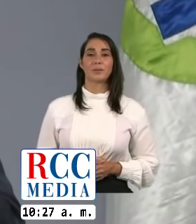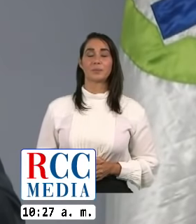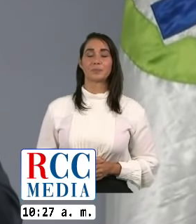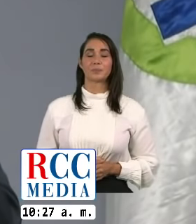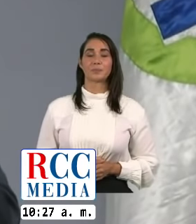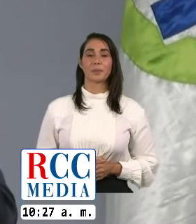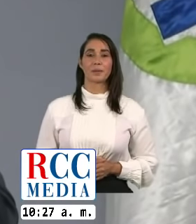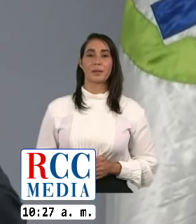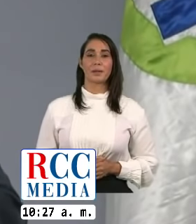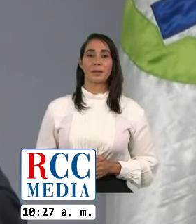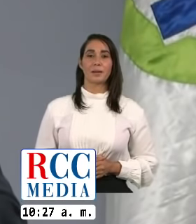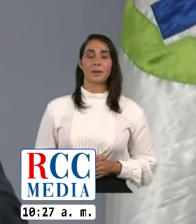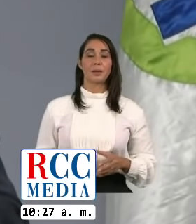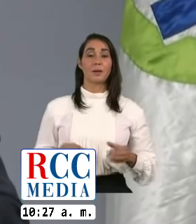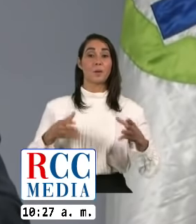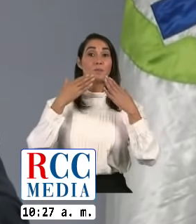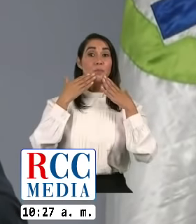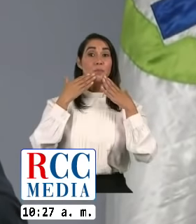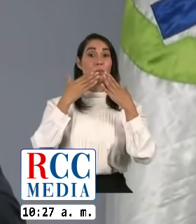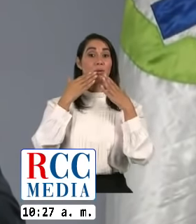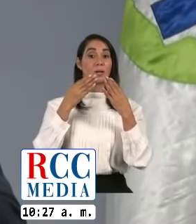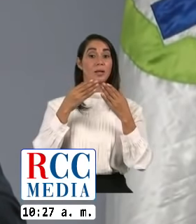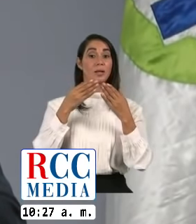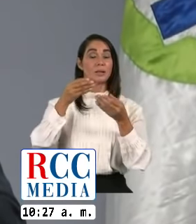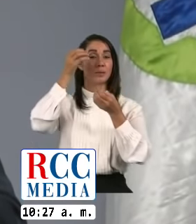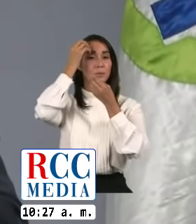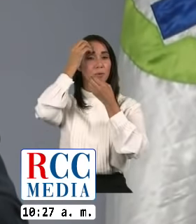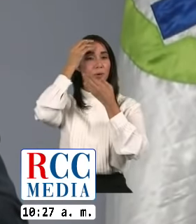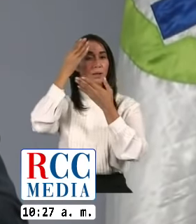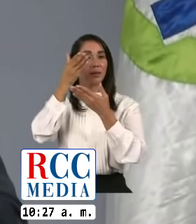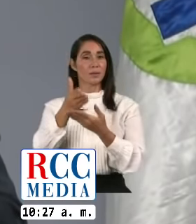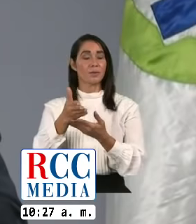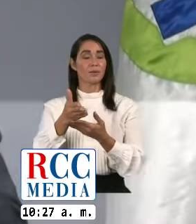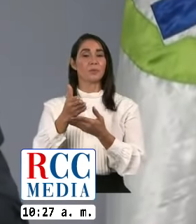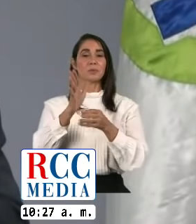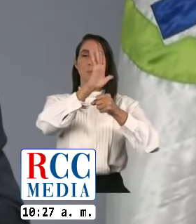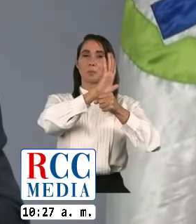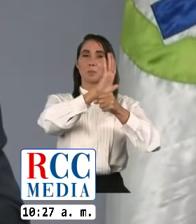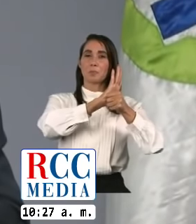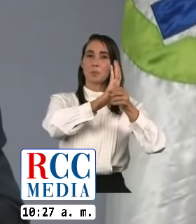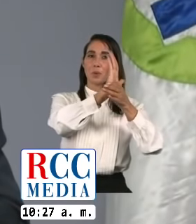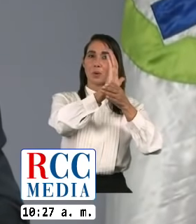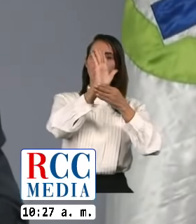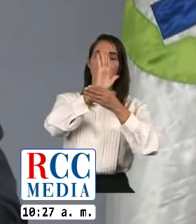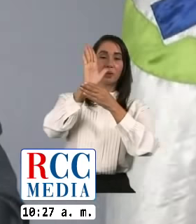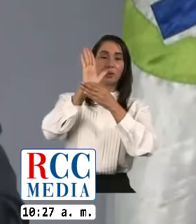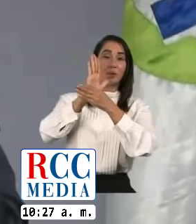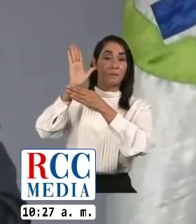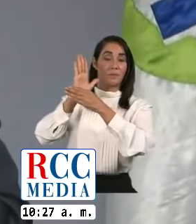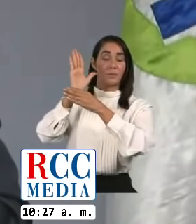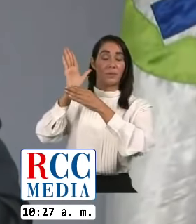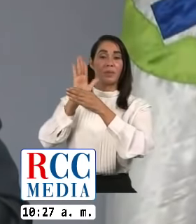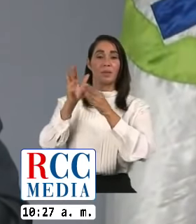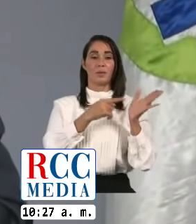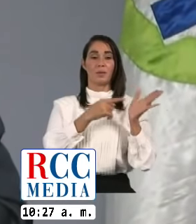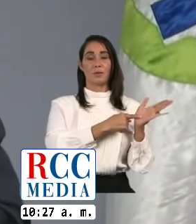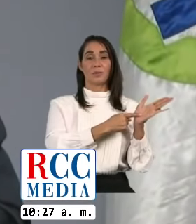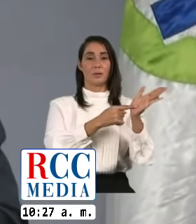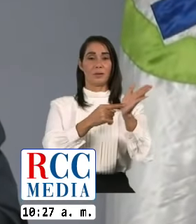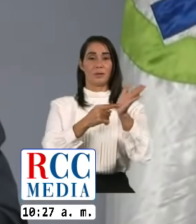por la información y los videos que le hemos